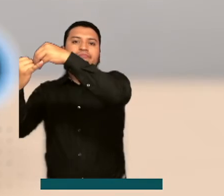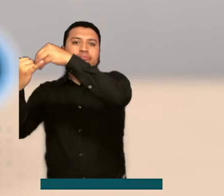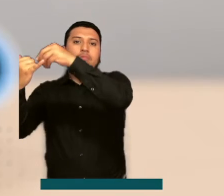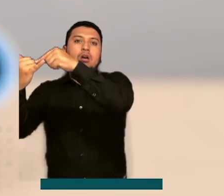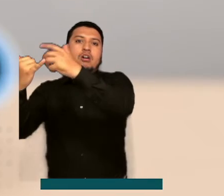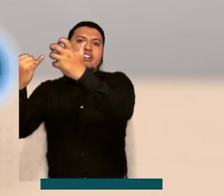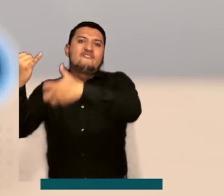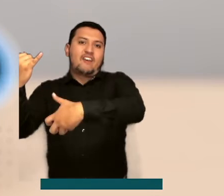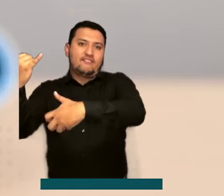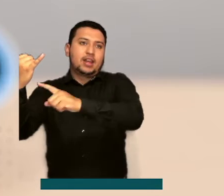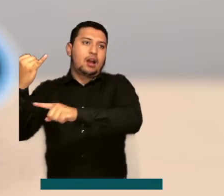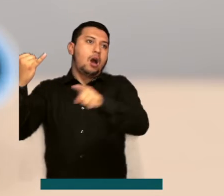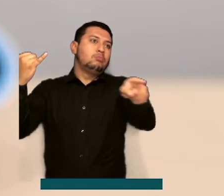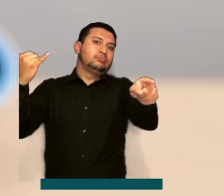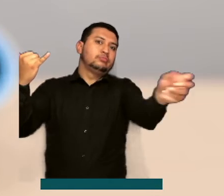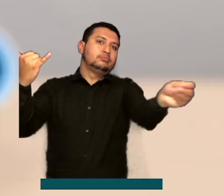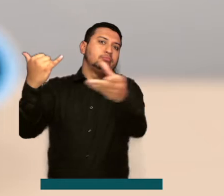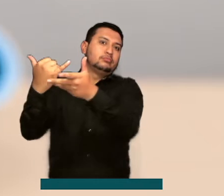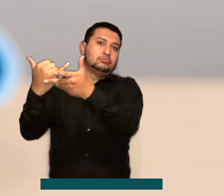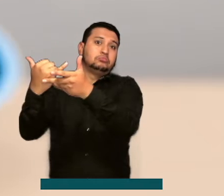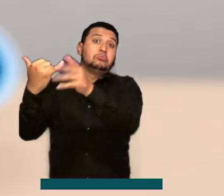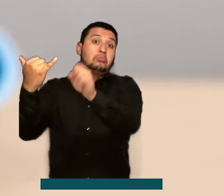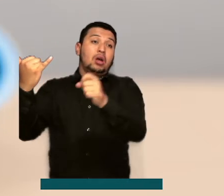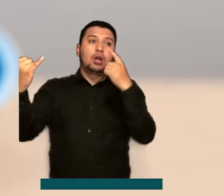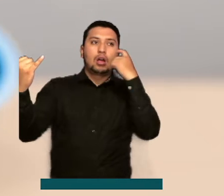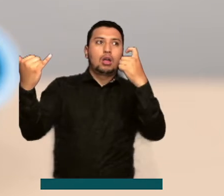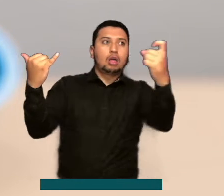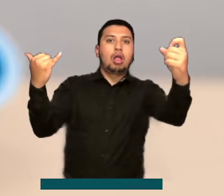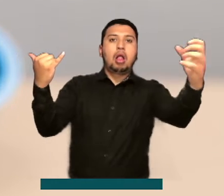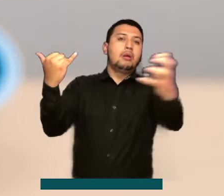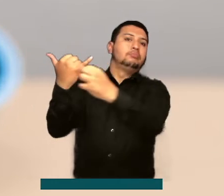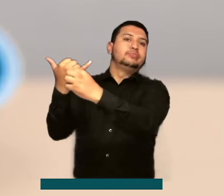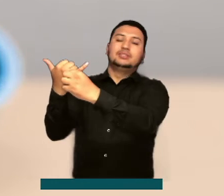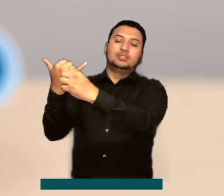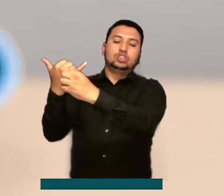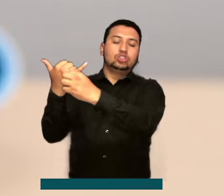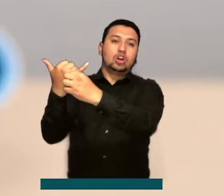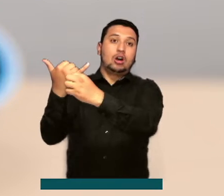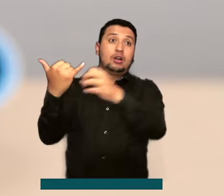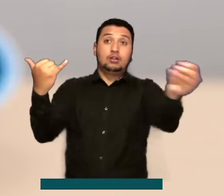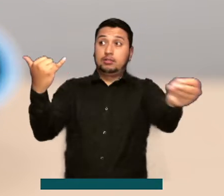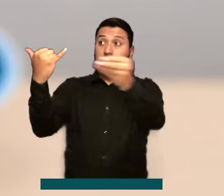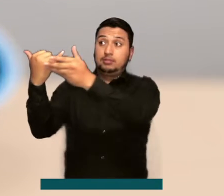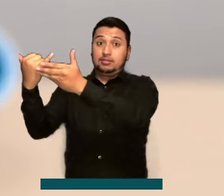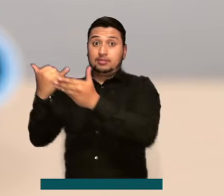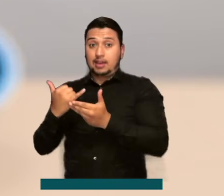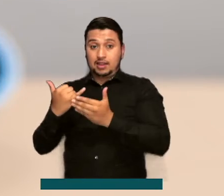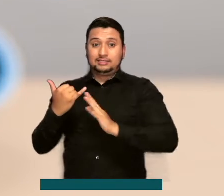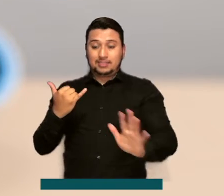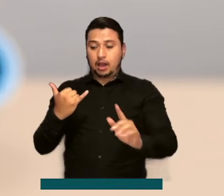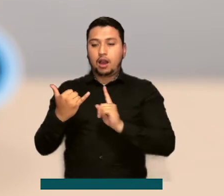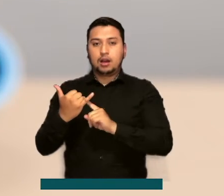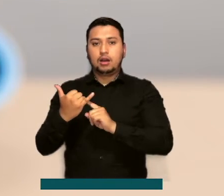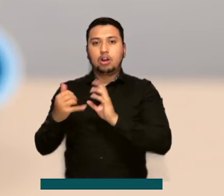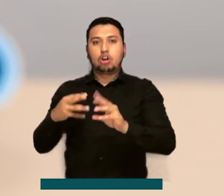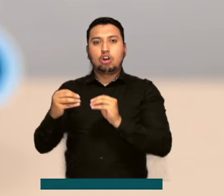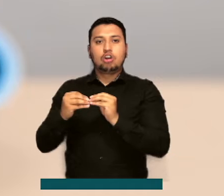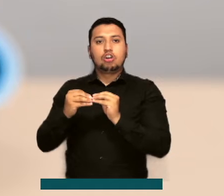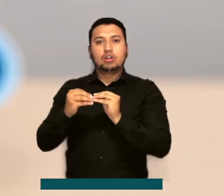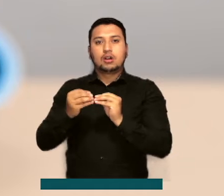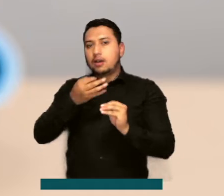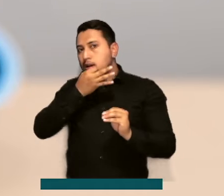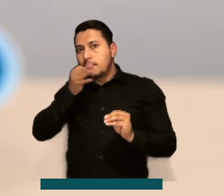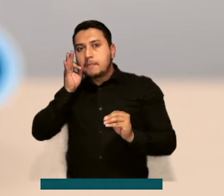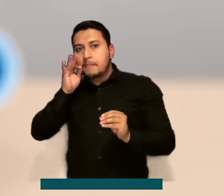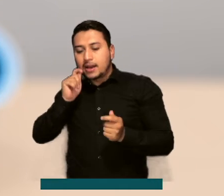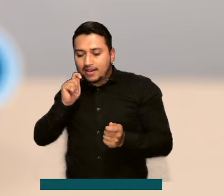pueden conseguir con terrible facilidad en línea. Use contraseñas seguras que hagan uso de letras mayúsculas y minúsculas,